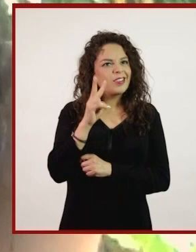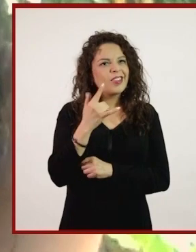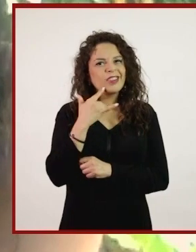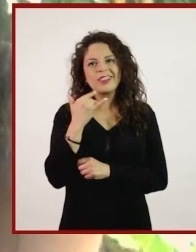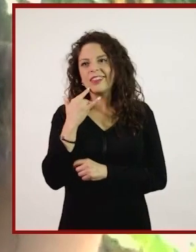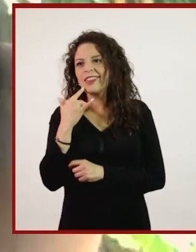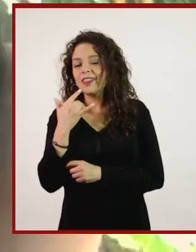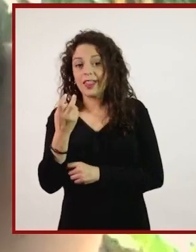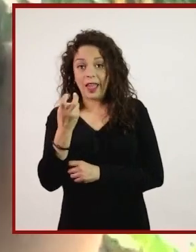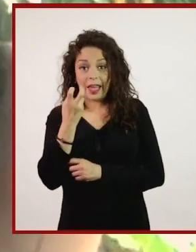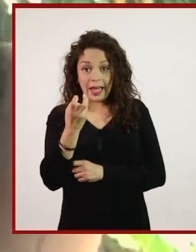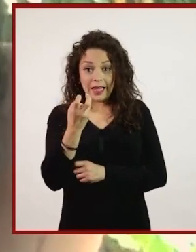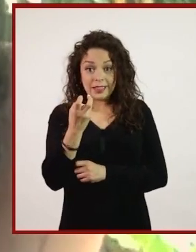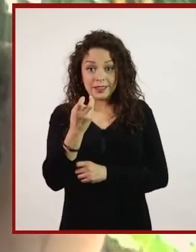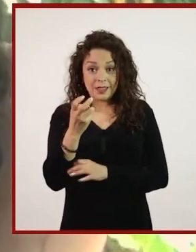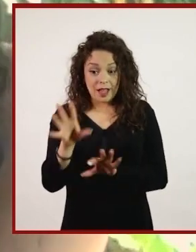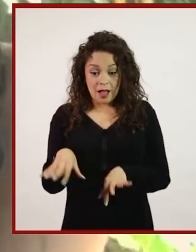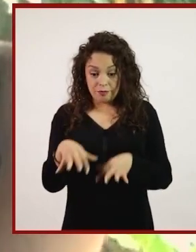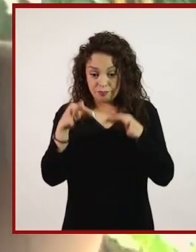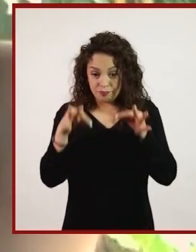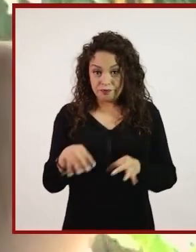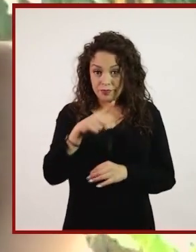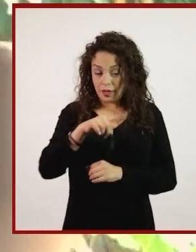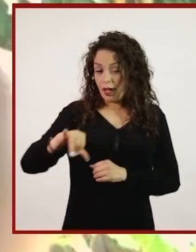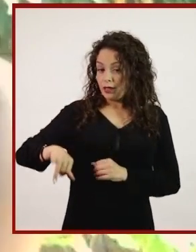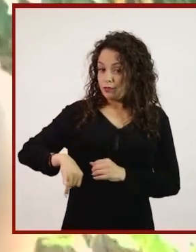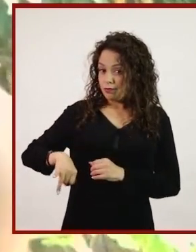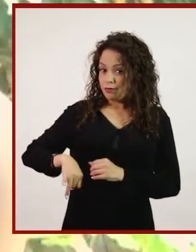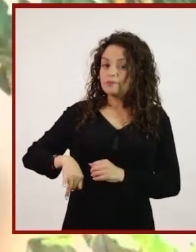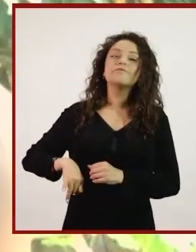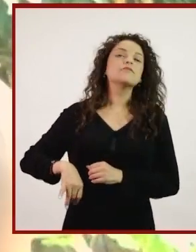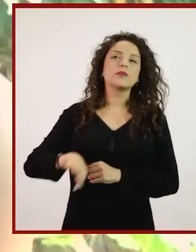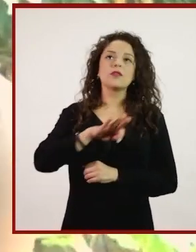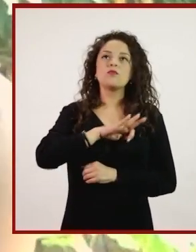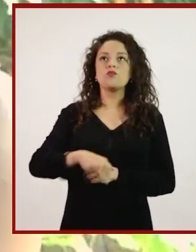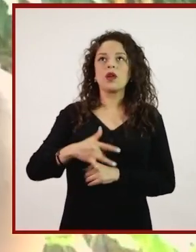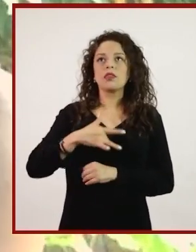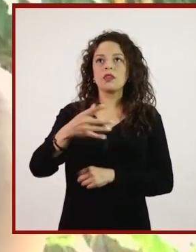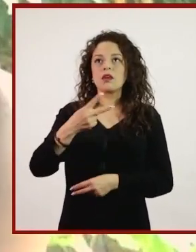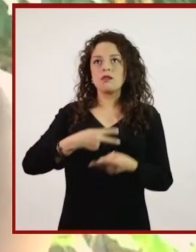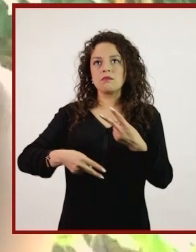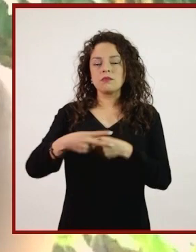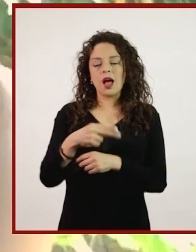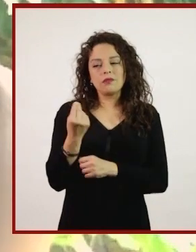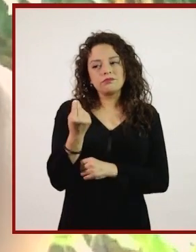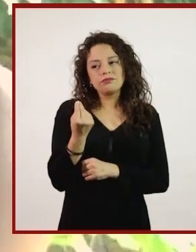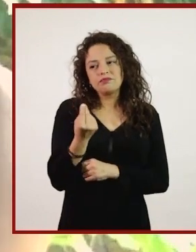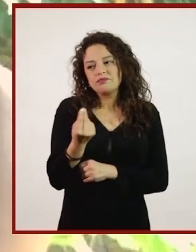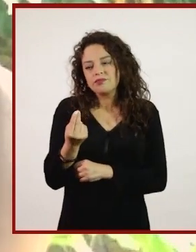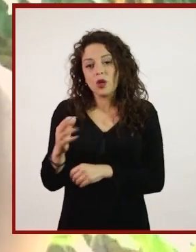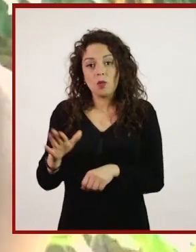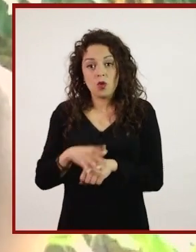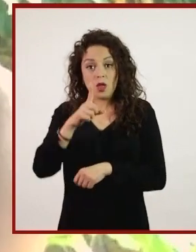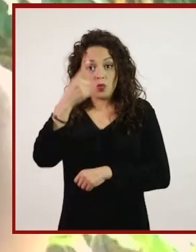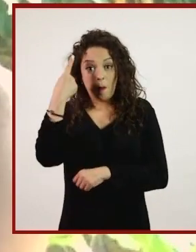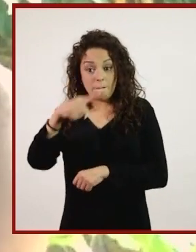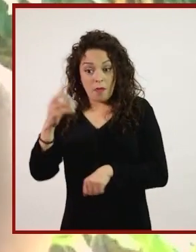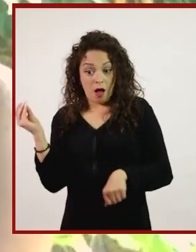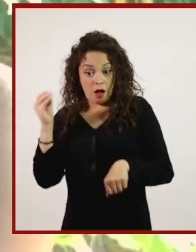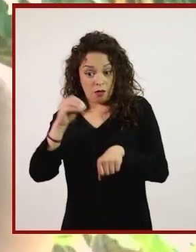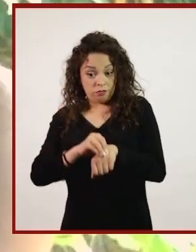la curiosidad genuina. O sea, creo que partiendo de esa curiosidad genuina es que se van a